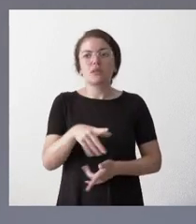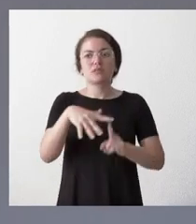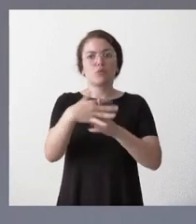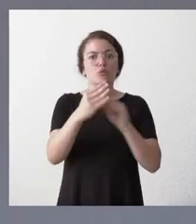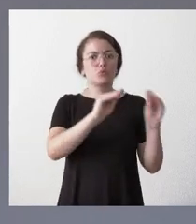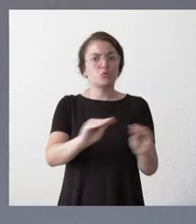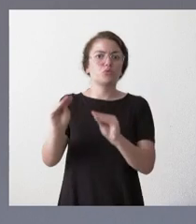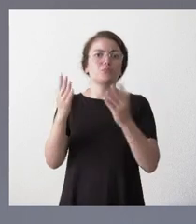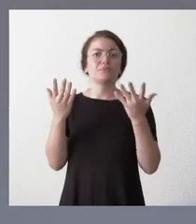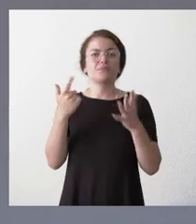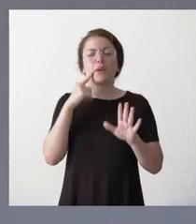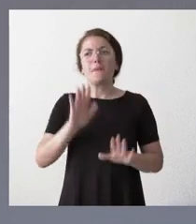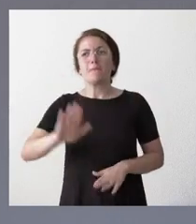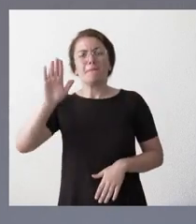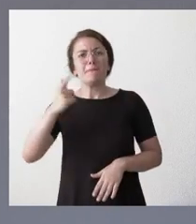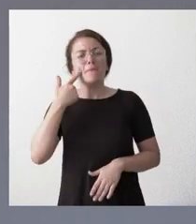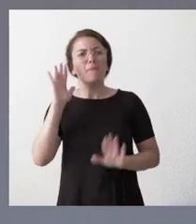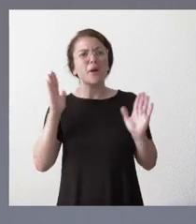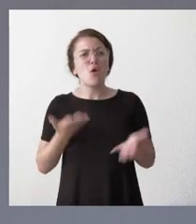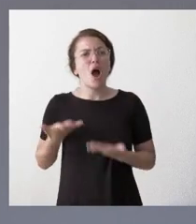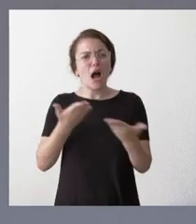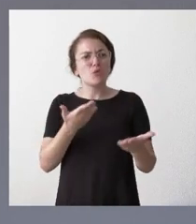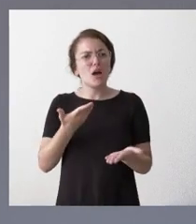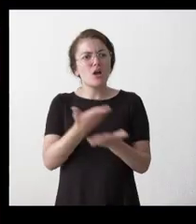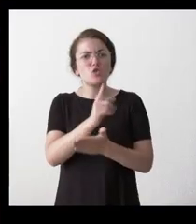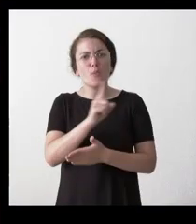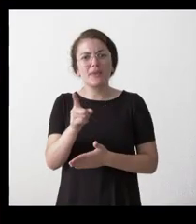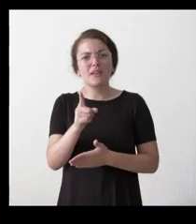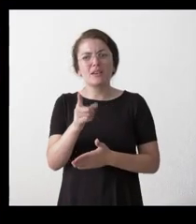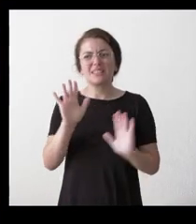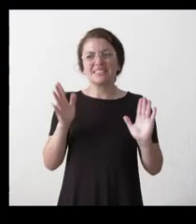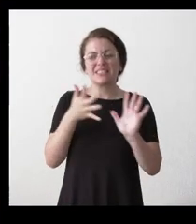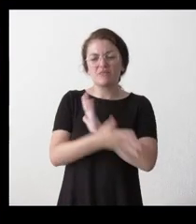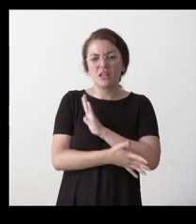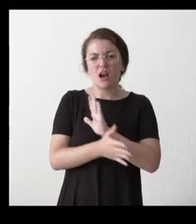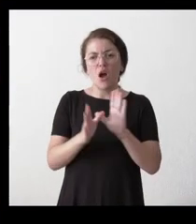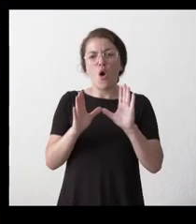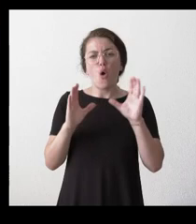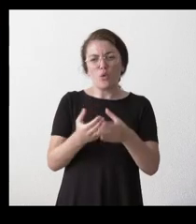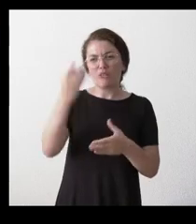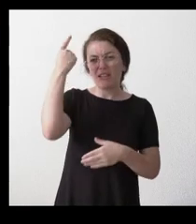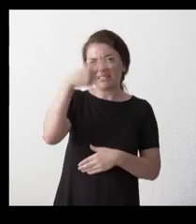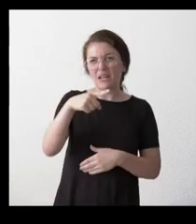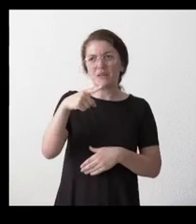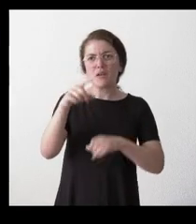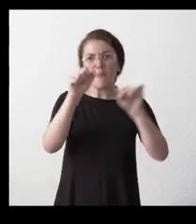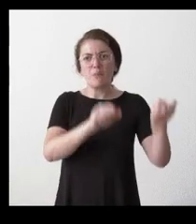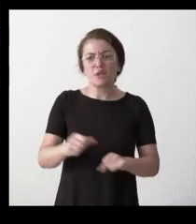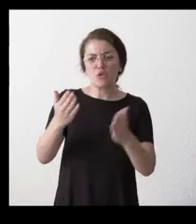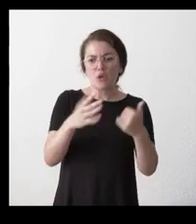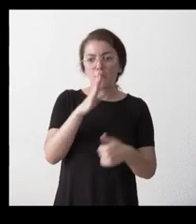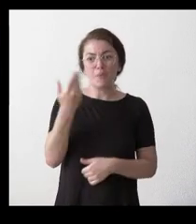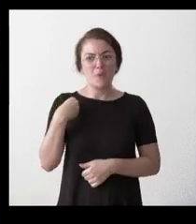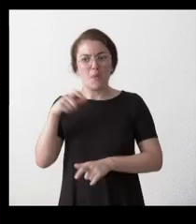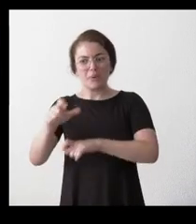menores necesitan. Pero no pidió ayuda. No pidió ayuda. La Junta sabe de esta situación de desprotección porque hay otras personas que denuncian, no porque la